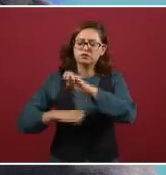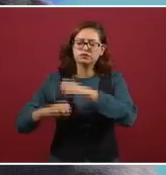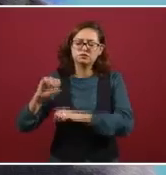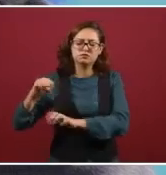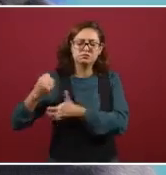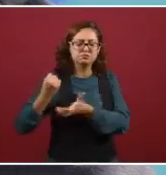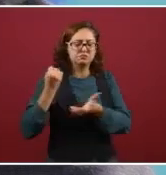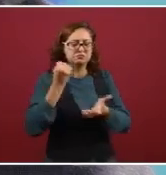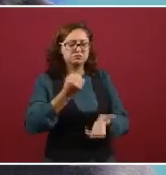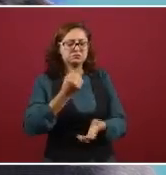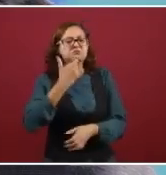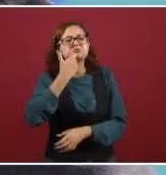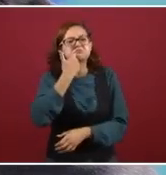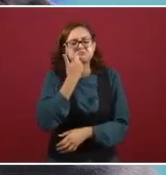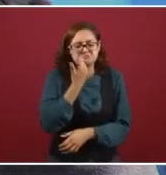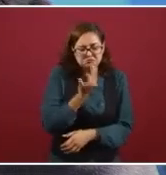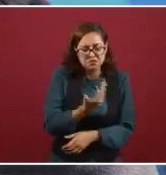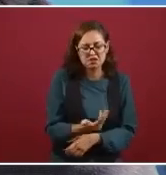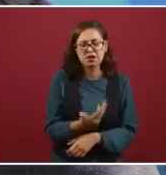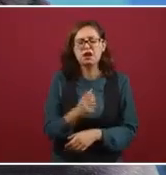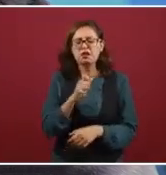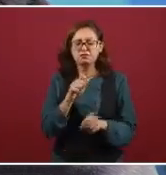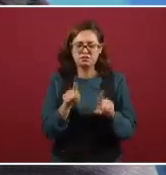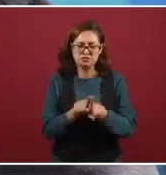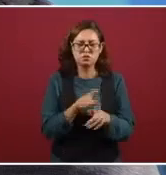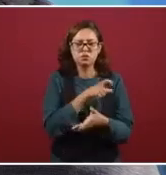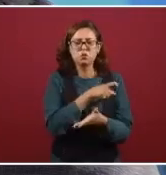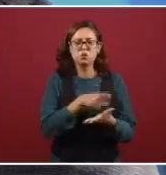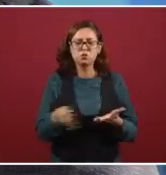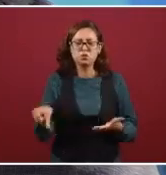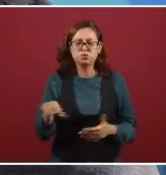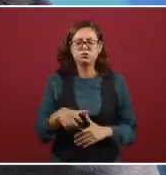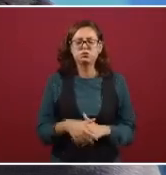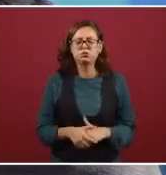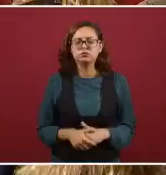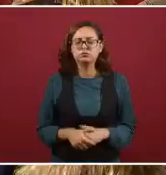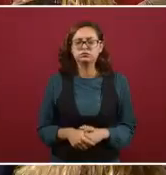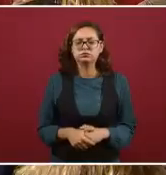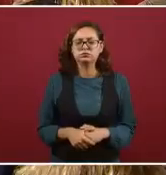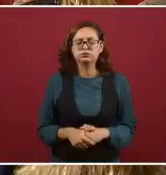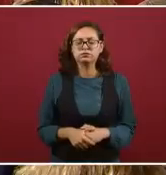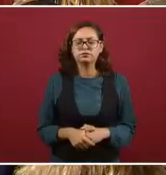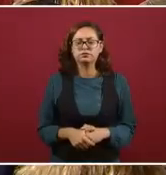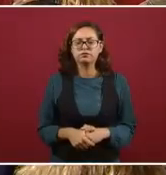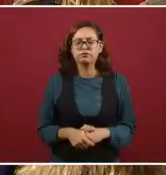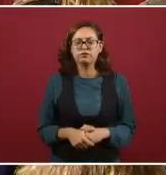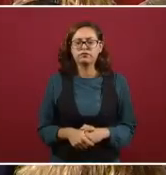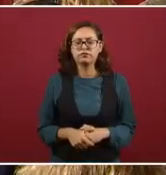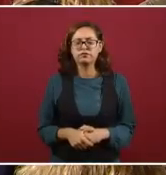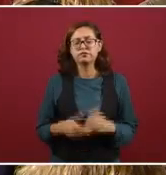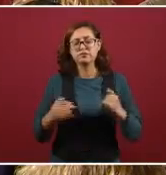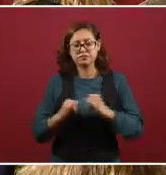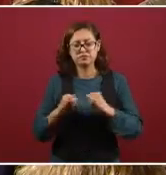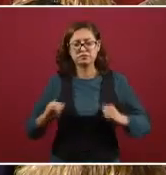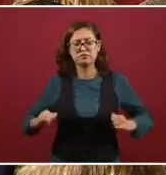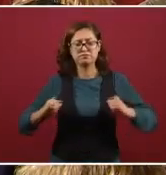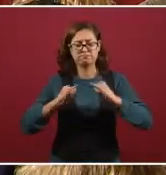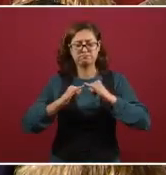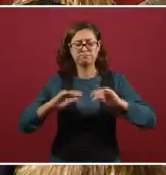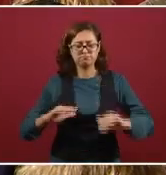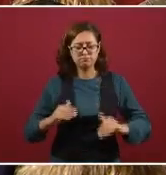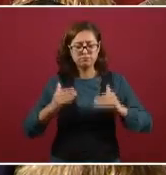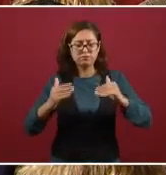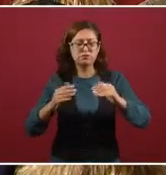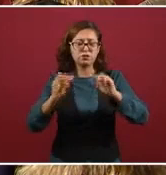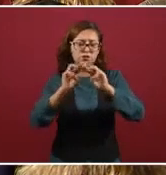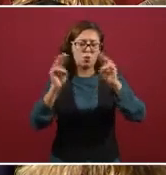mostrado interés sobre adquirir la vivienda. Como les comento, el instituto puso afuera un módulo y